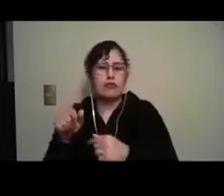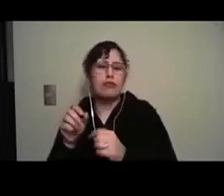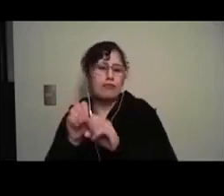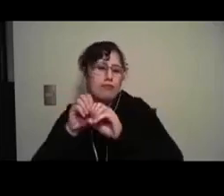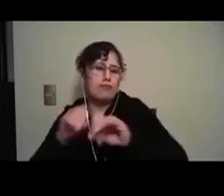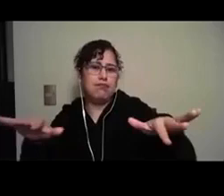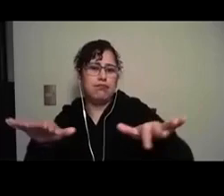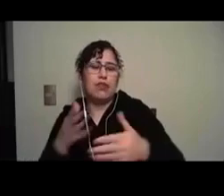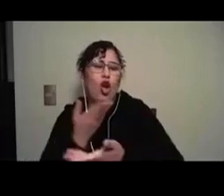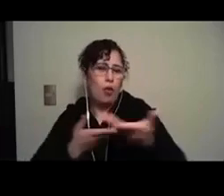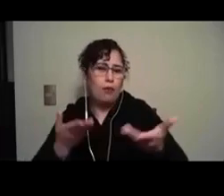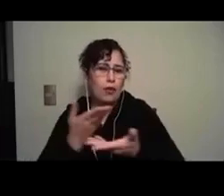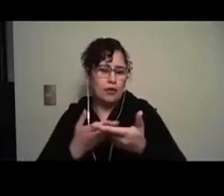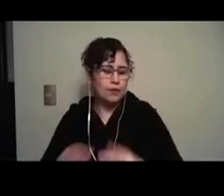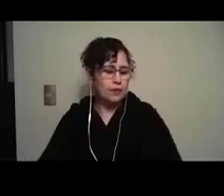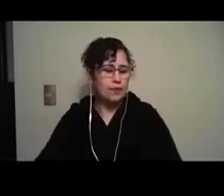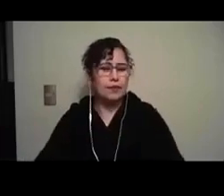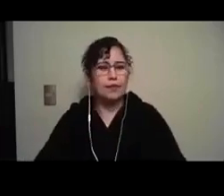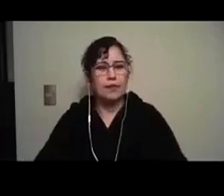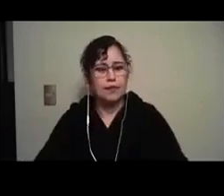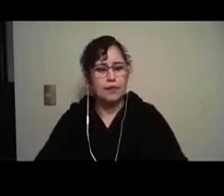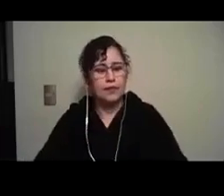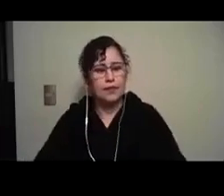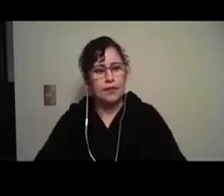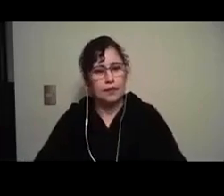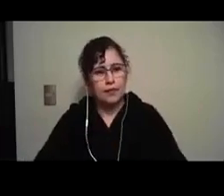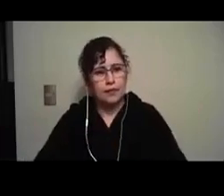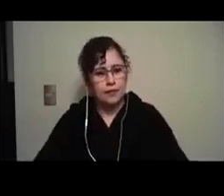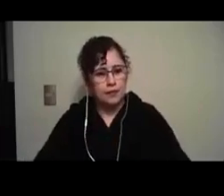Entonces, compartiré pantalla a continuación.